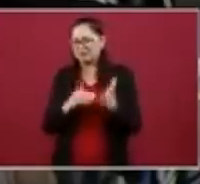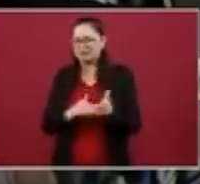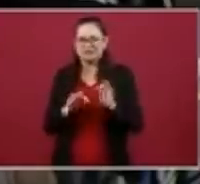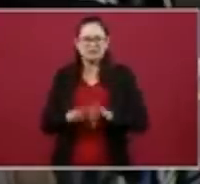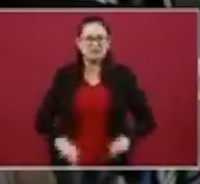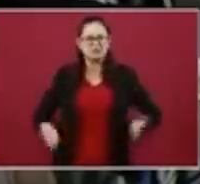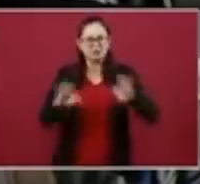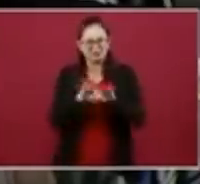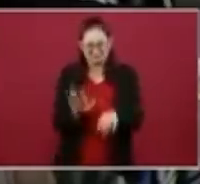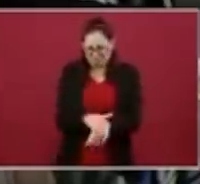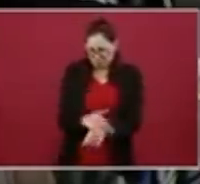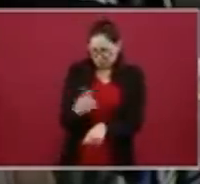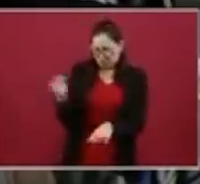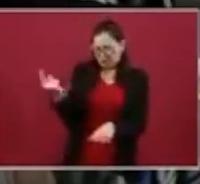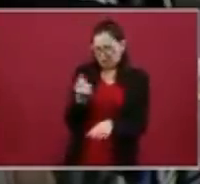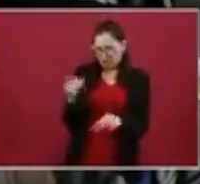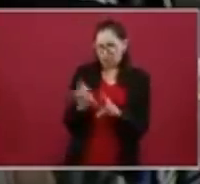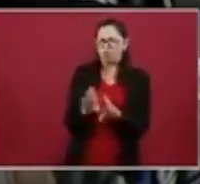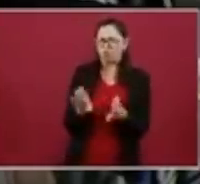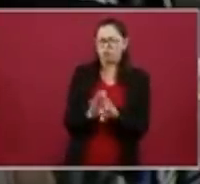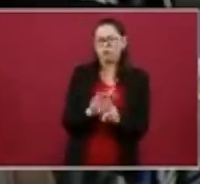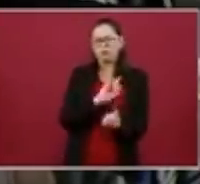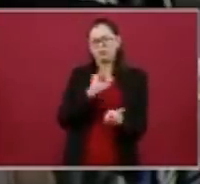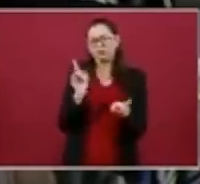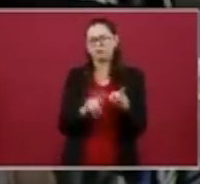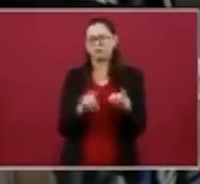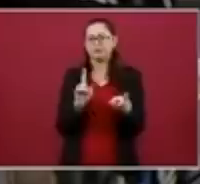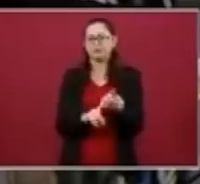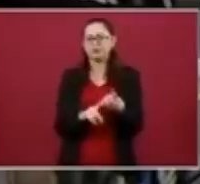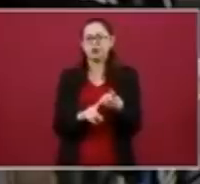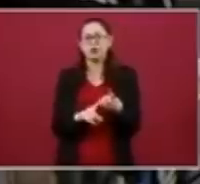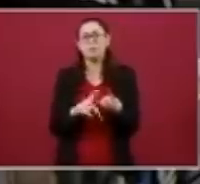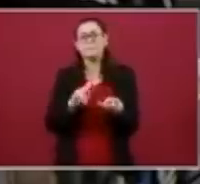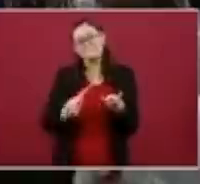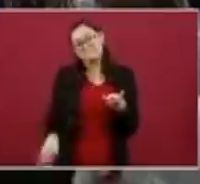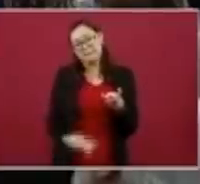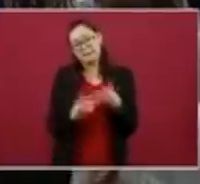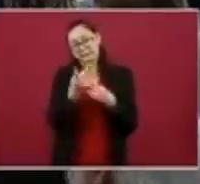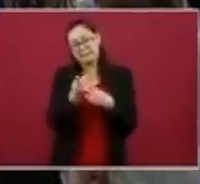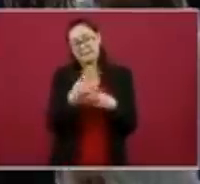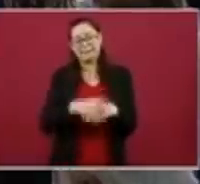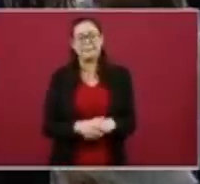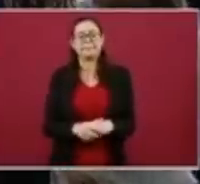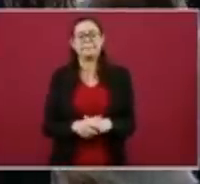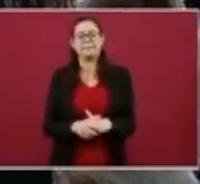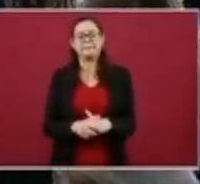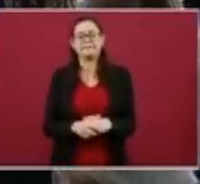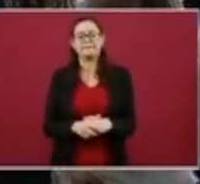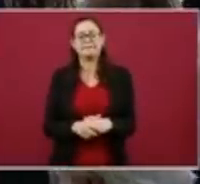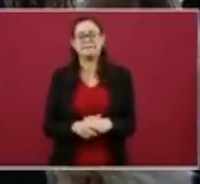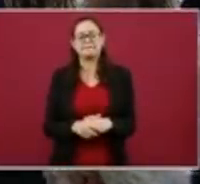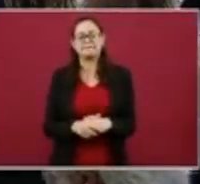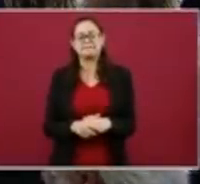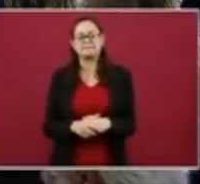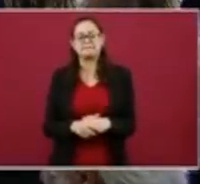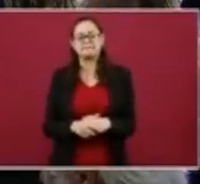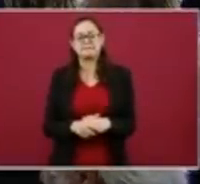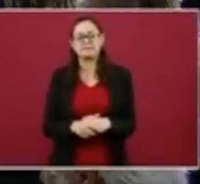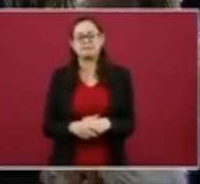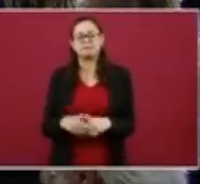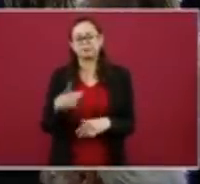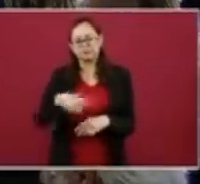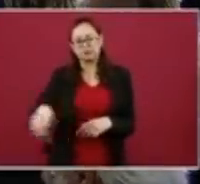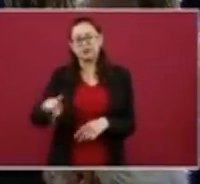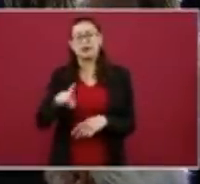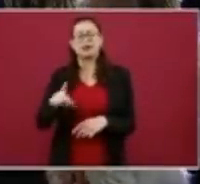su gobierno? Y finalmente consultarle sobre esta decisión de los secretarios de Defensa y